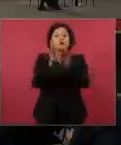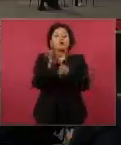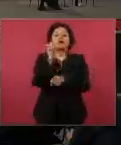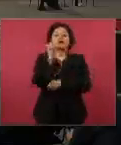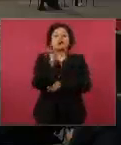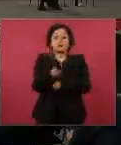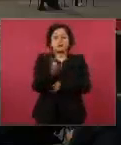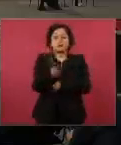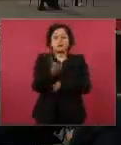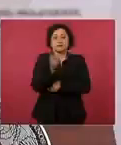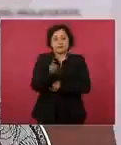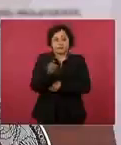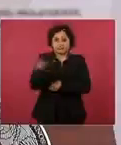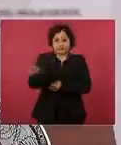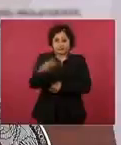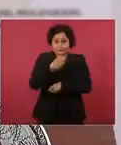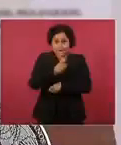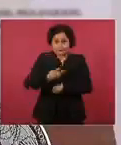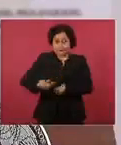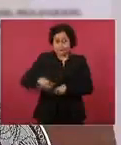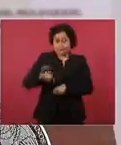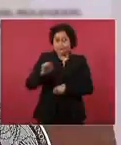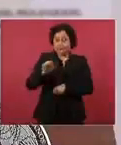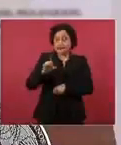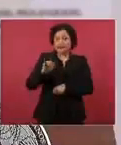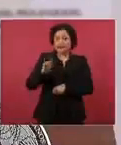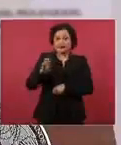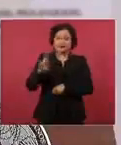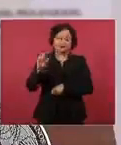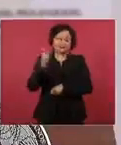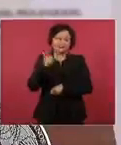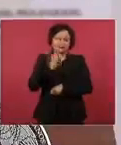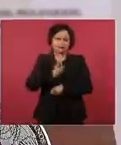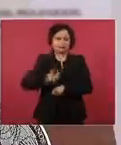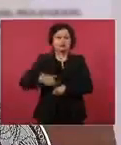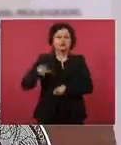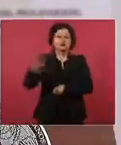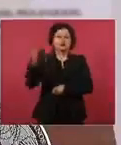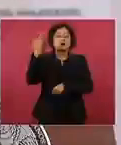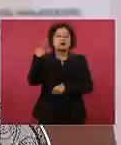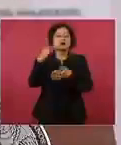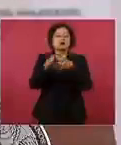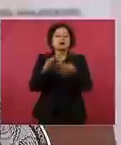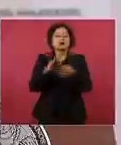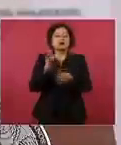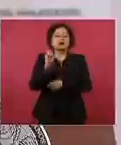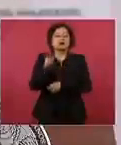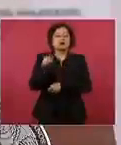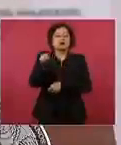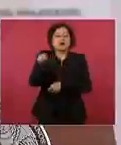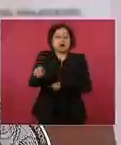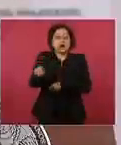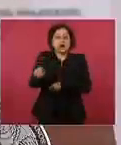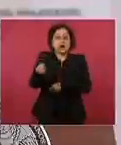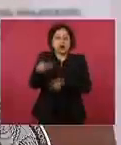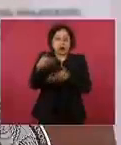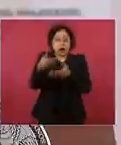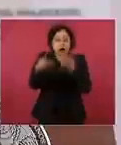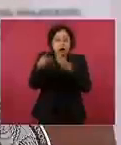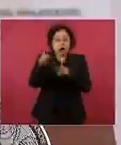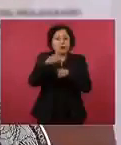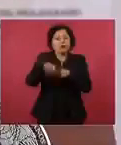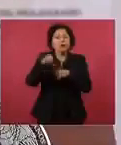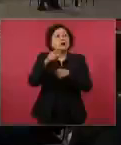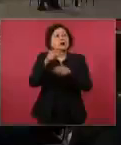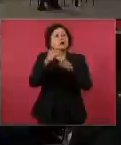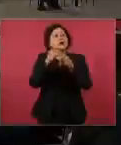Arturo Saldívar afirmó que la Suprema Corte se convirtió en un instrumento de la oligarquía. Este es